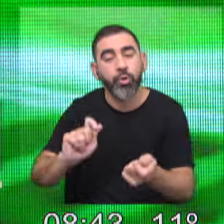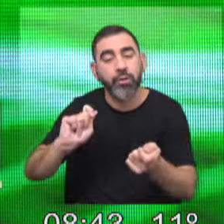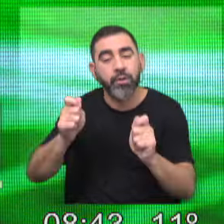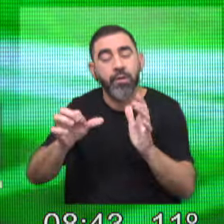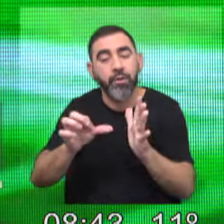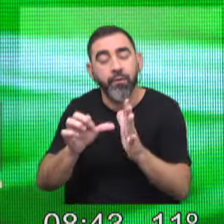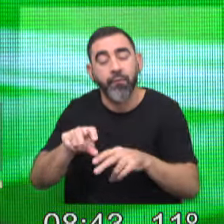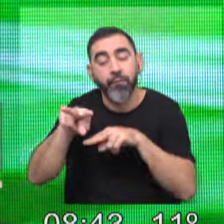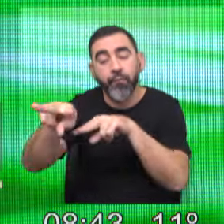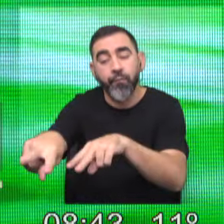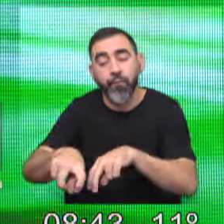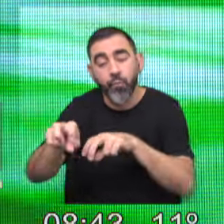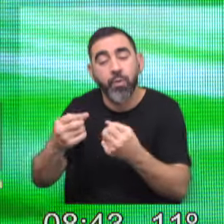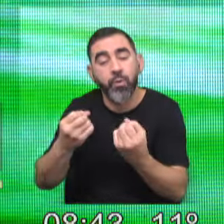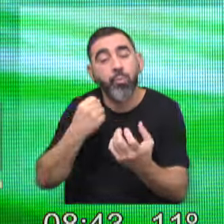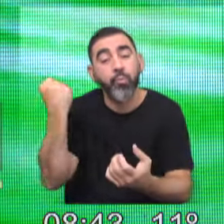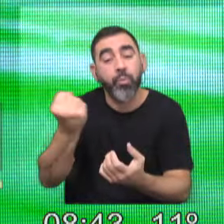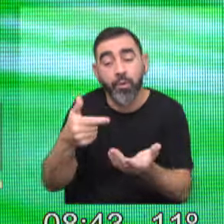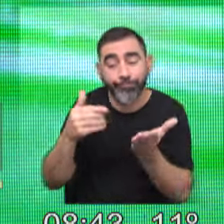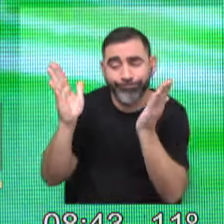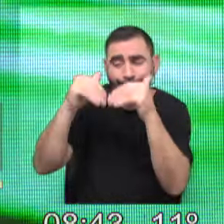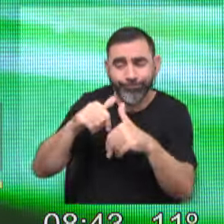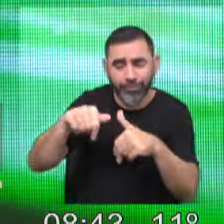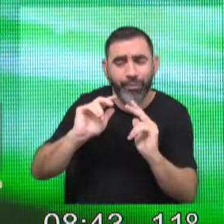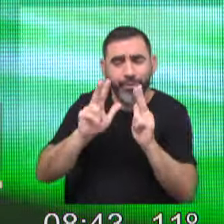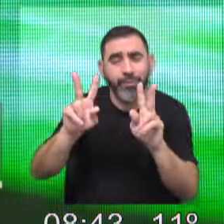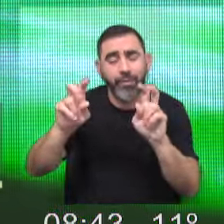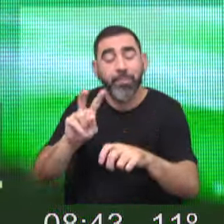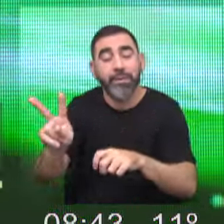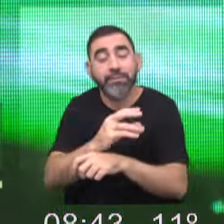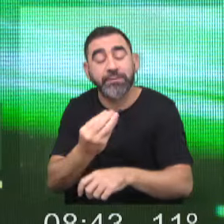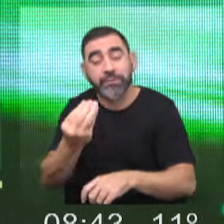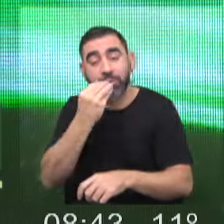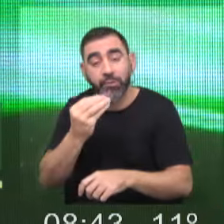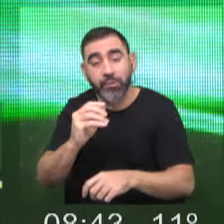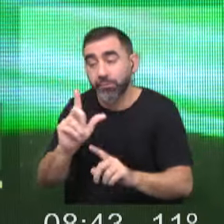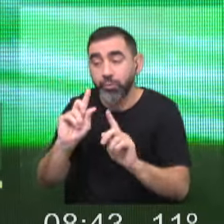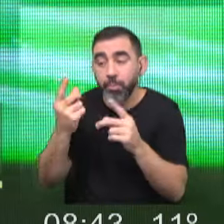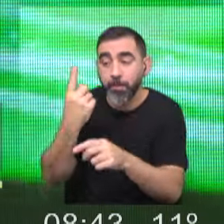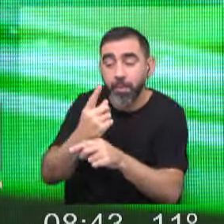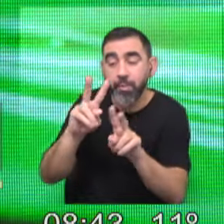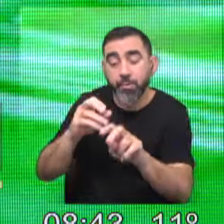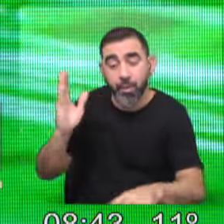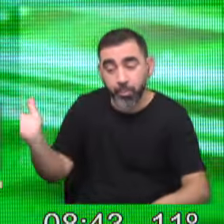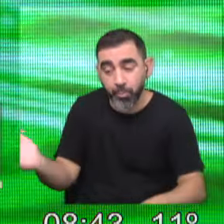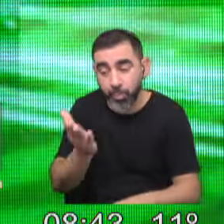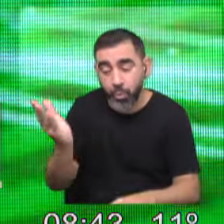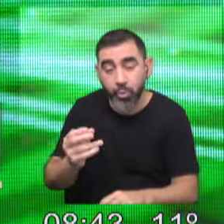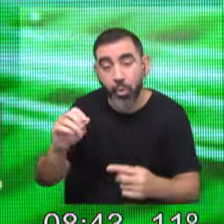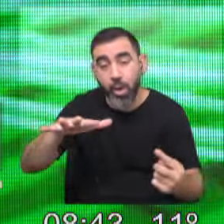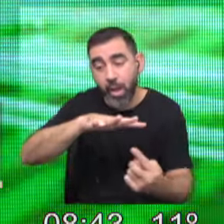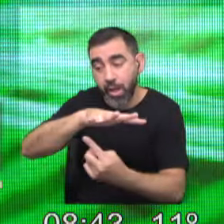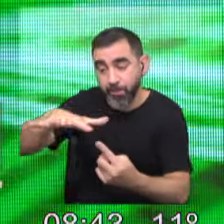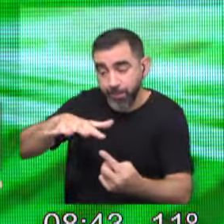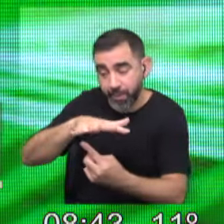sistemas agroalimentarios. ¿Cuál es el punto? Hoy no se puede hablar del tema de la seguridad alimentaria sin tratar los temas productivos, los temas